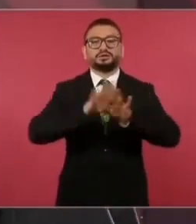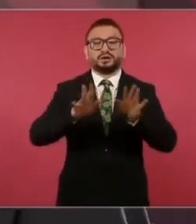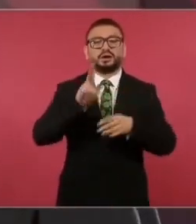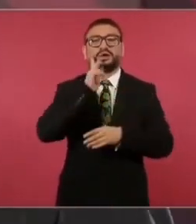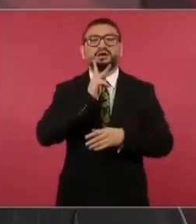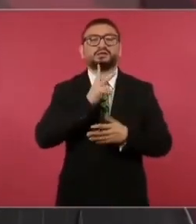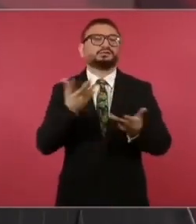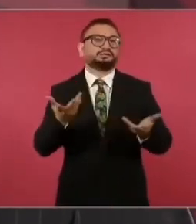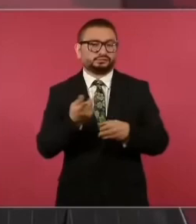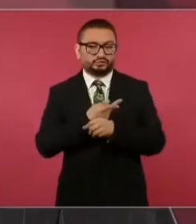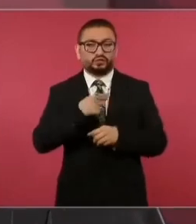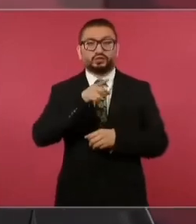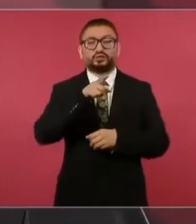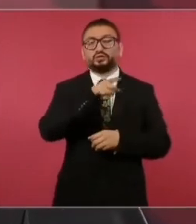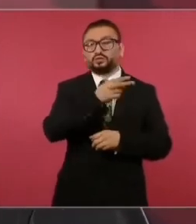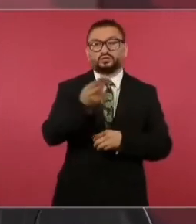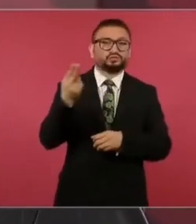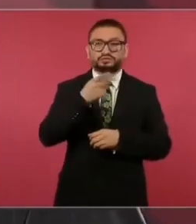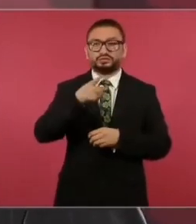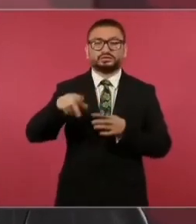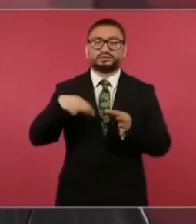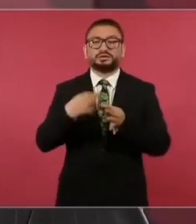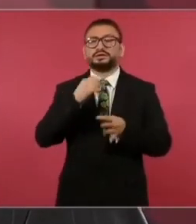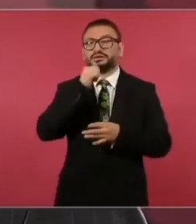ver, usted ya no cumplió.